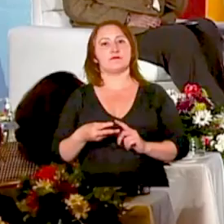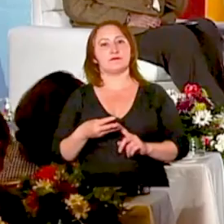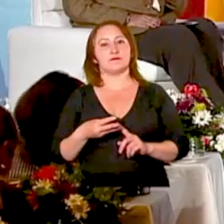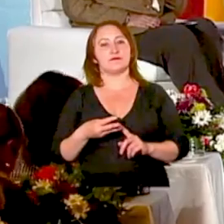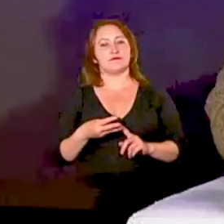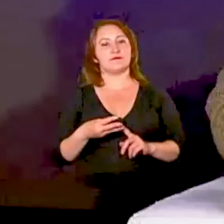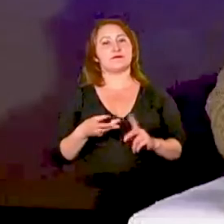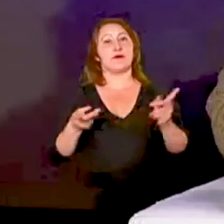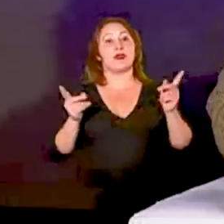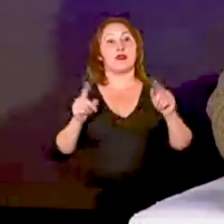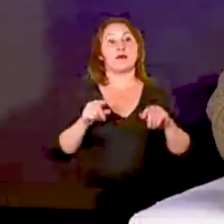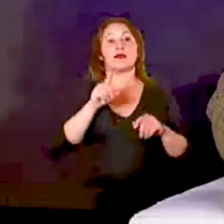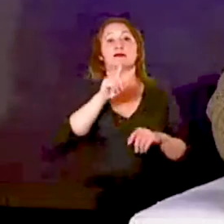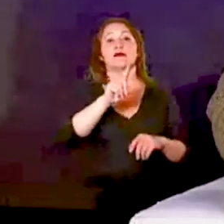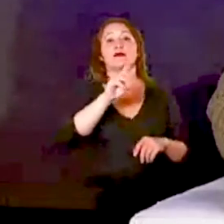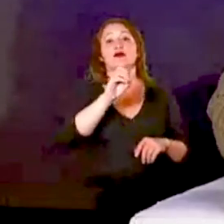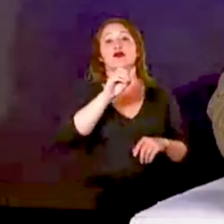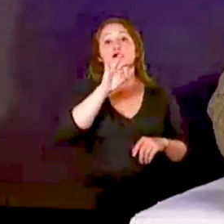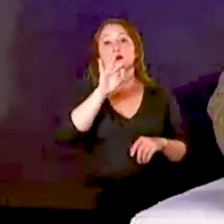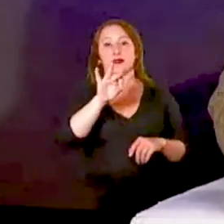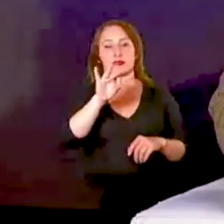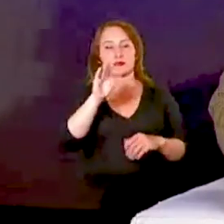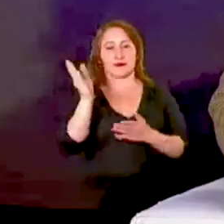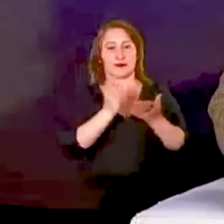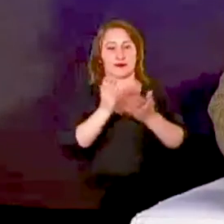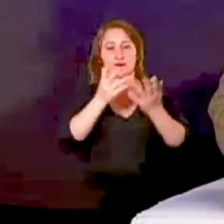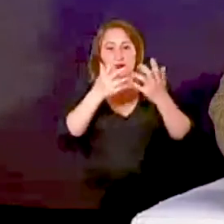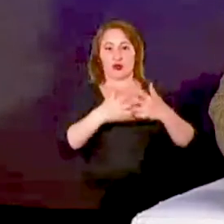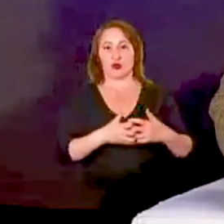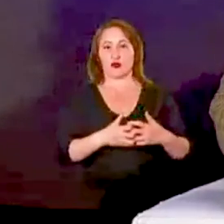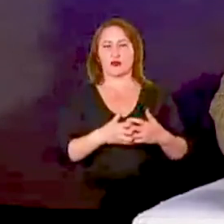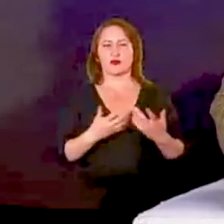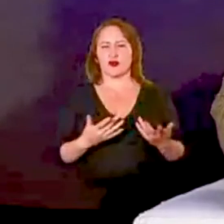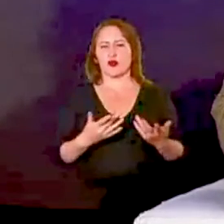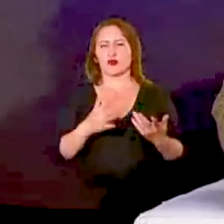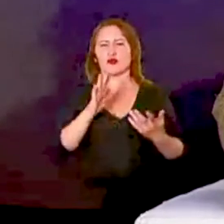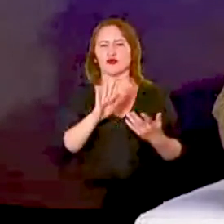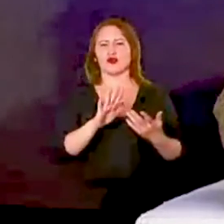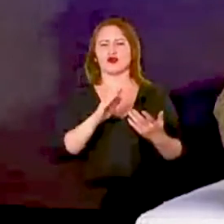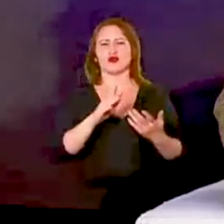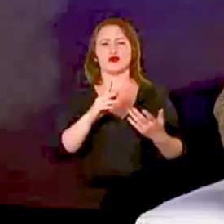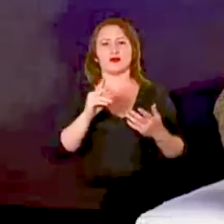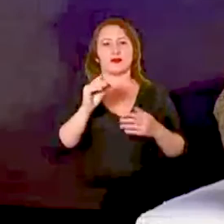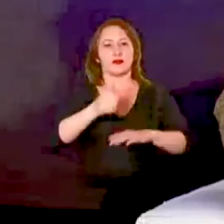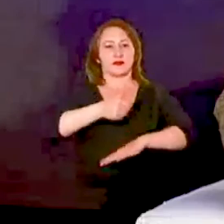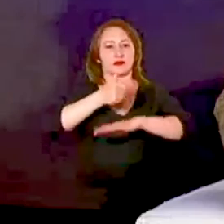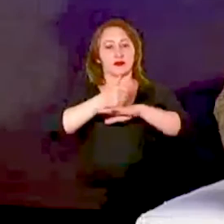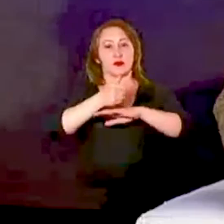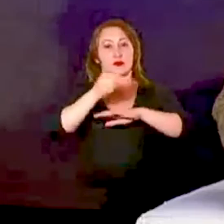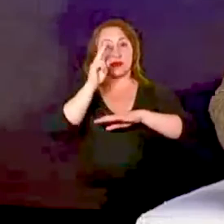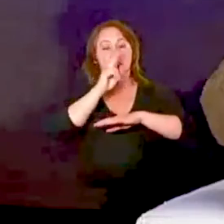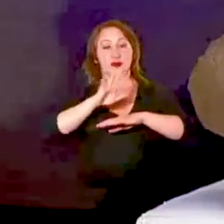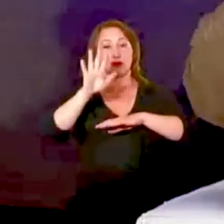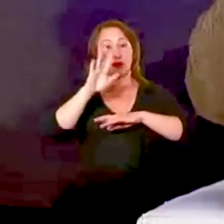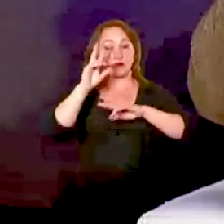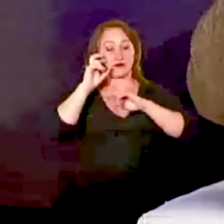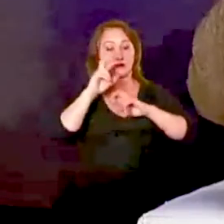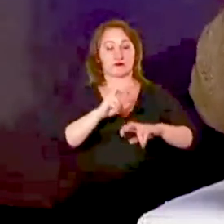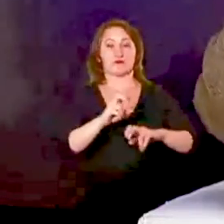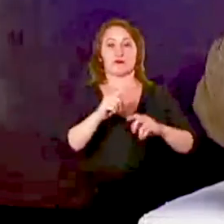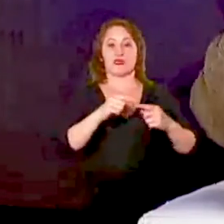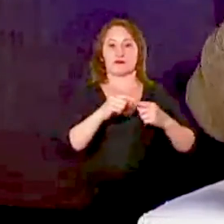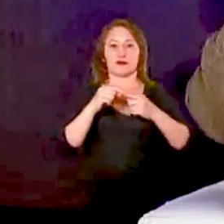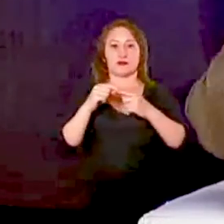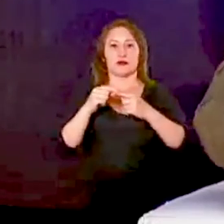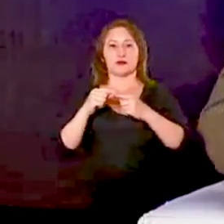Tenemos 103 servidores que forman parte de la Dirección Nacional de Investigaciones Especiales. Somos